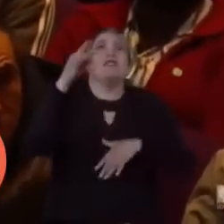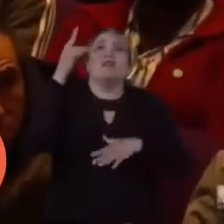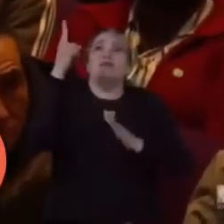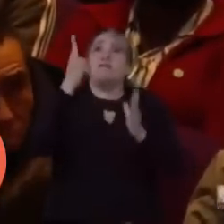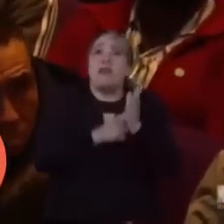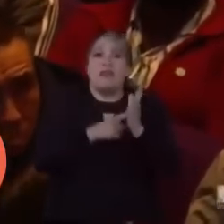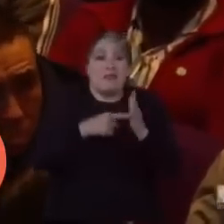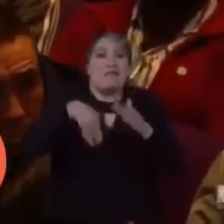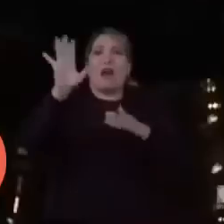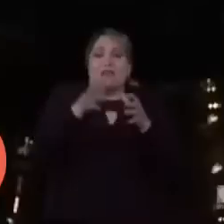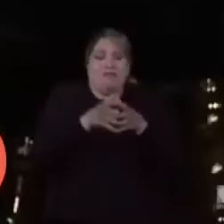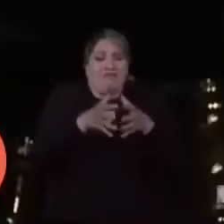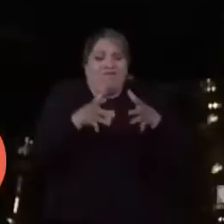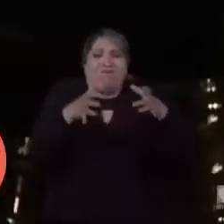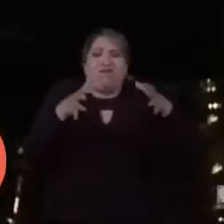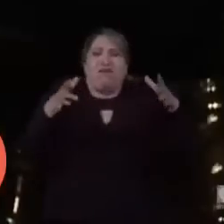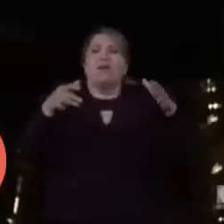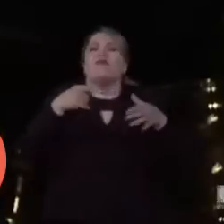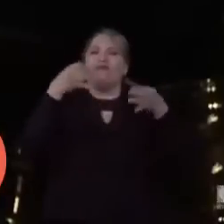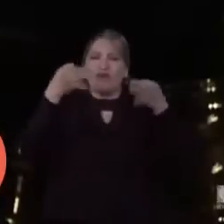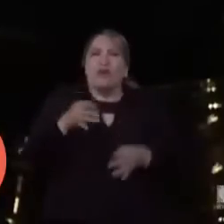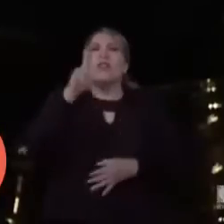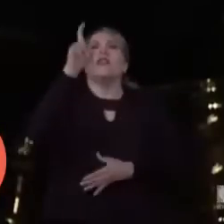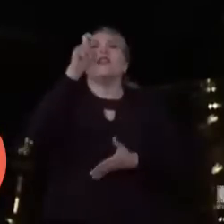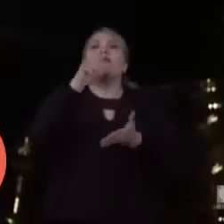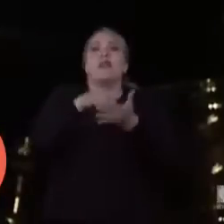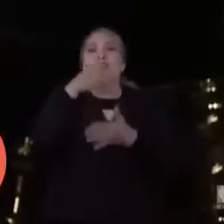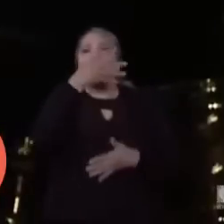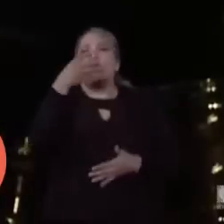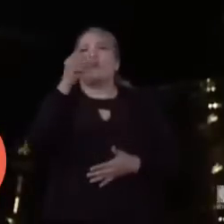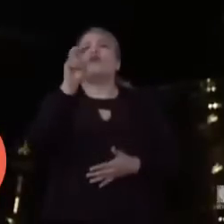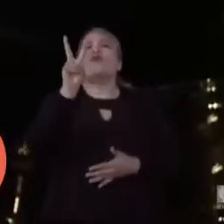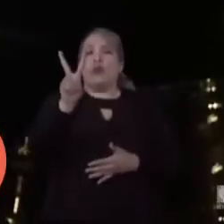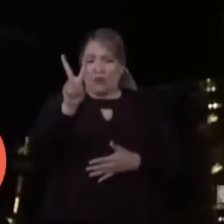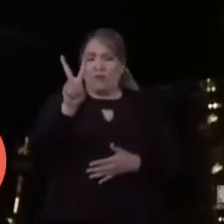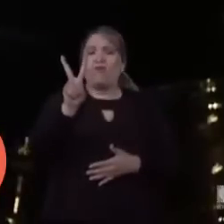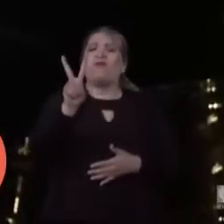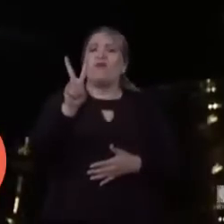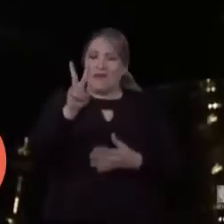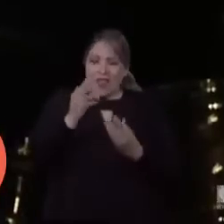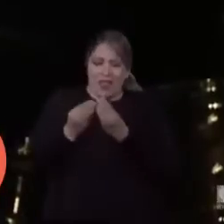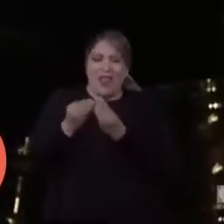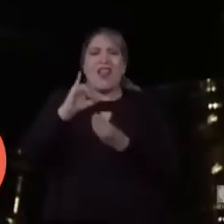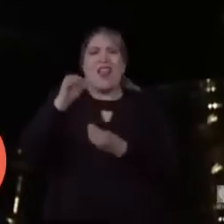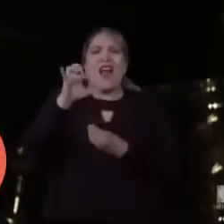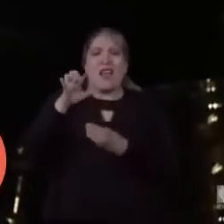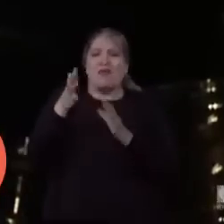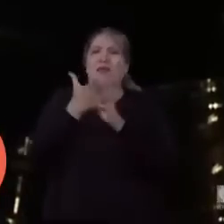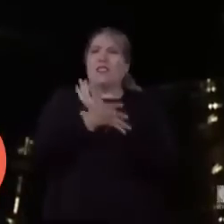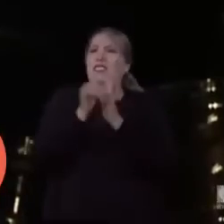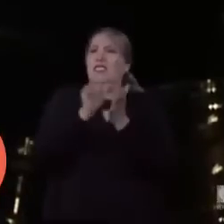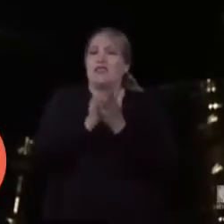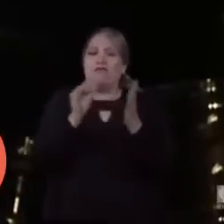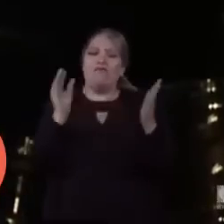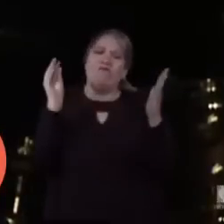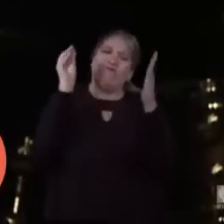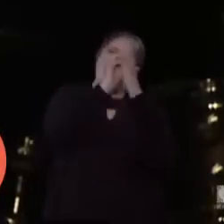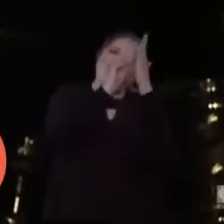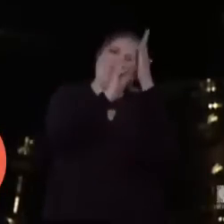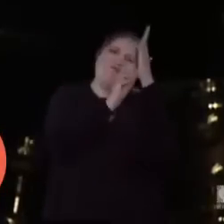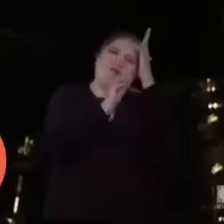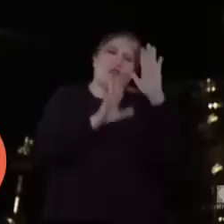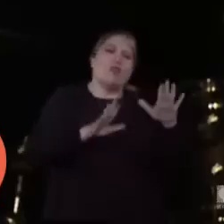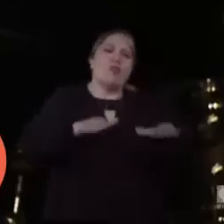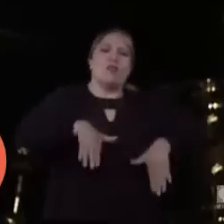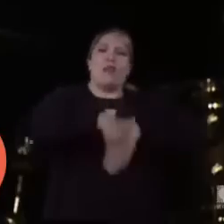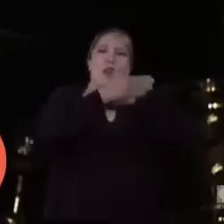La JEP hizo público el número 6.402 que se volvió consigna en los murales